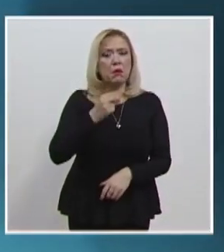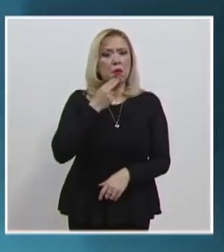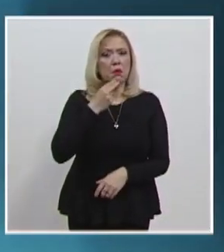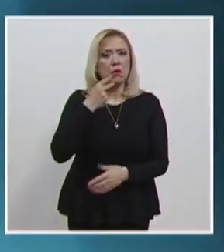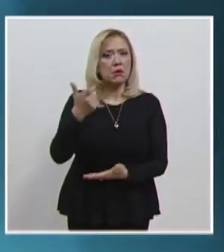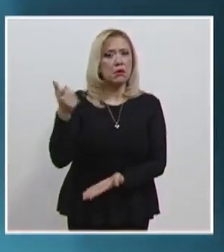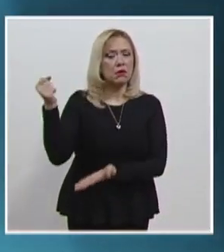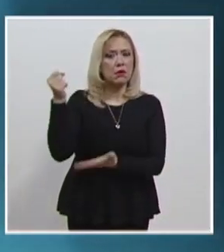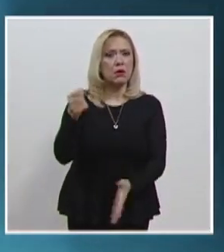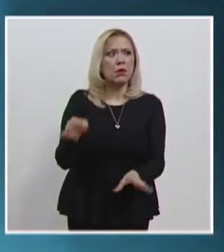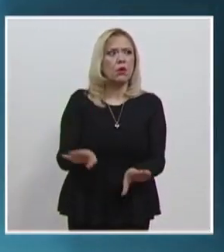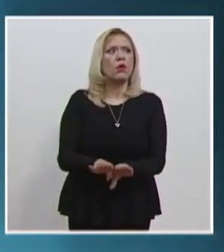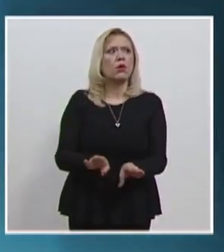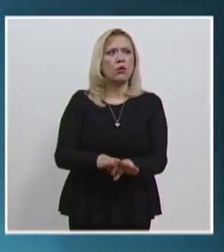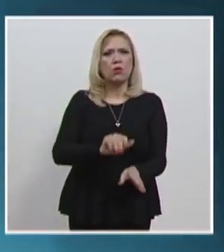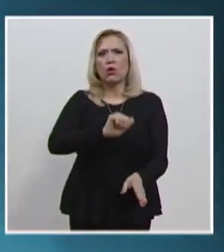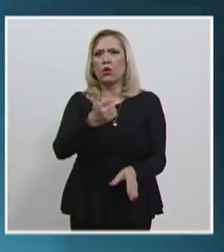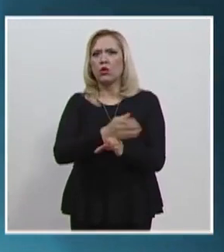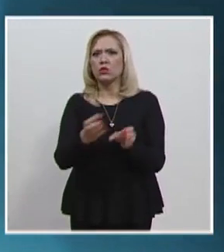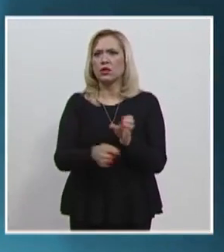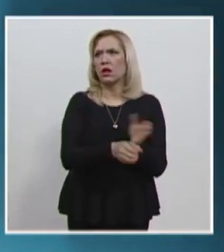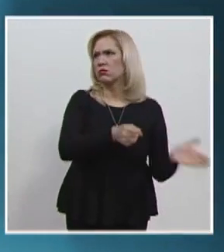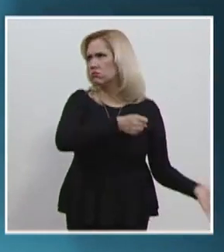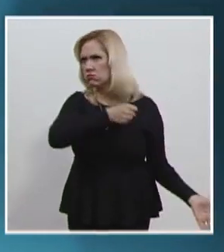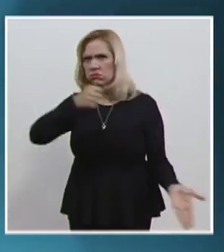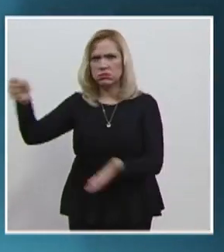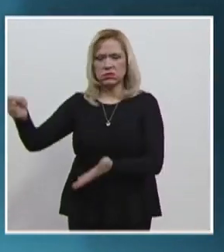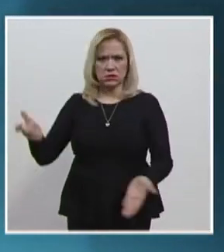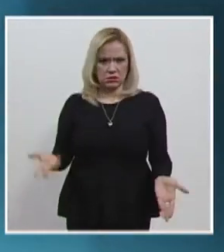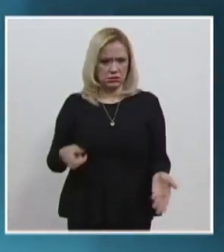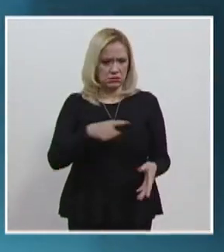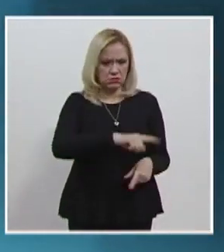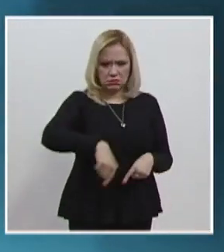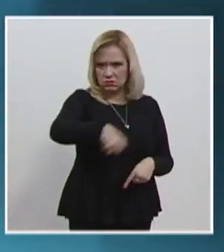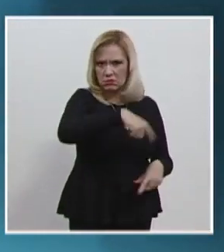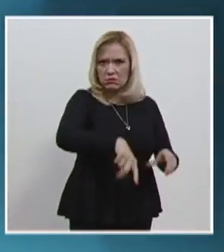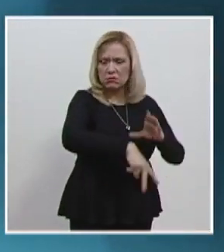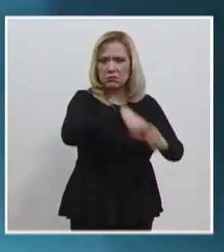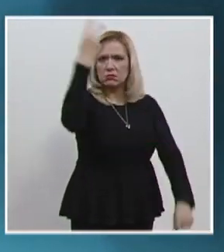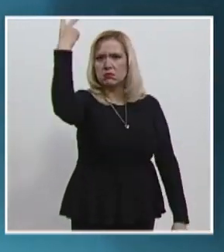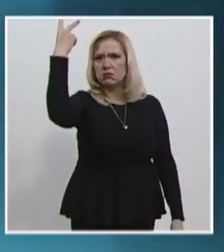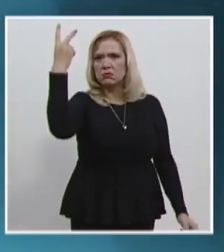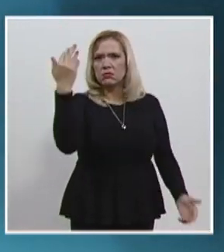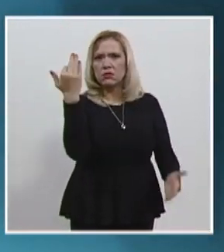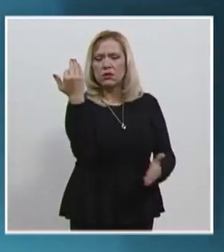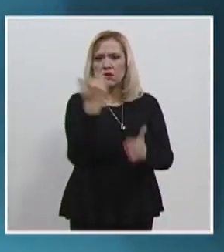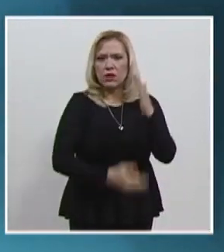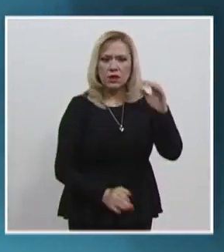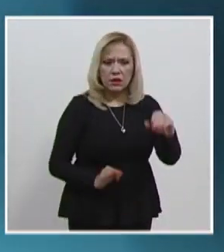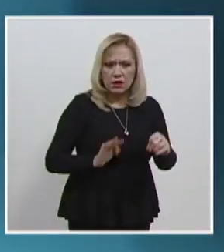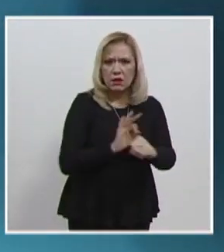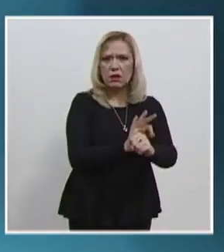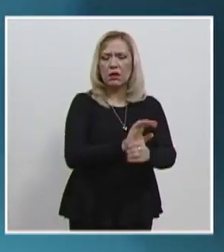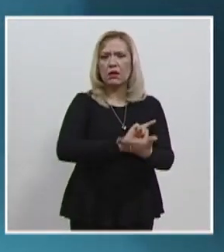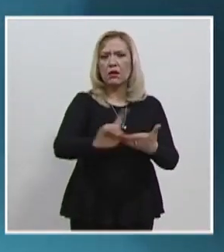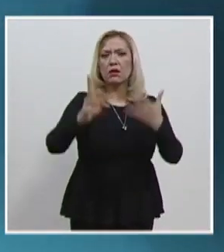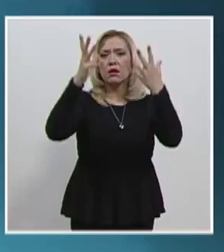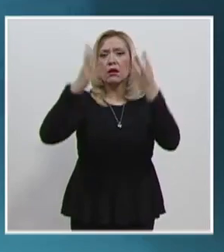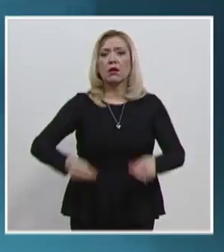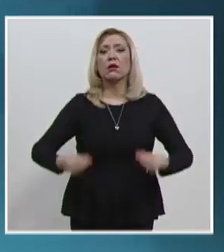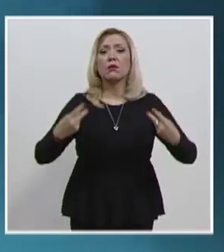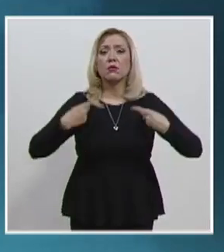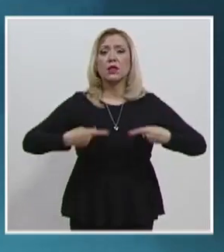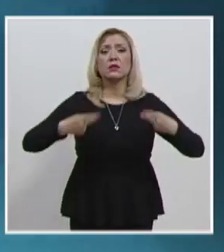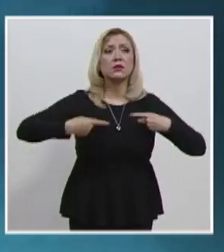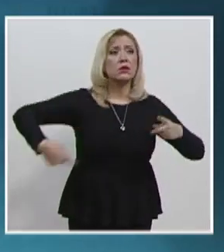recursos a otro fin distinto lo que se traduciría se indicó en una garantía para la protección de los derechos de miles de